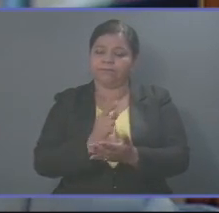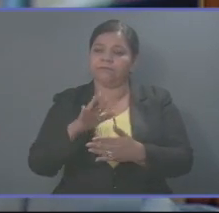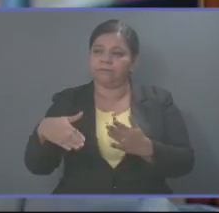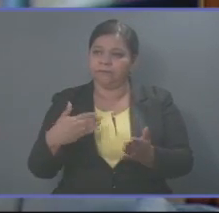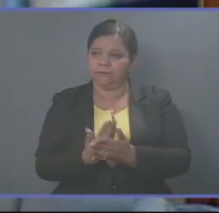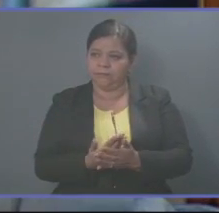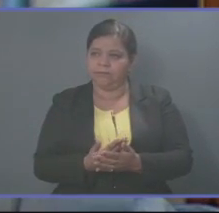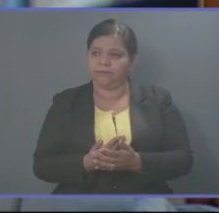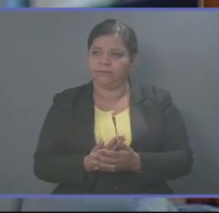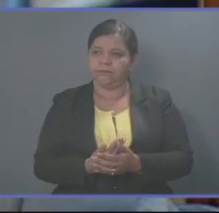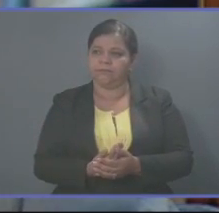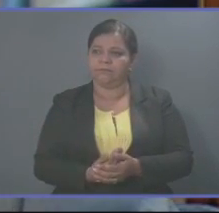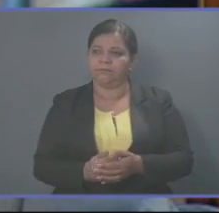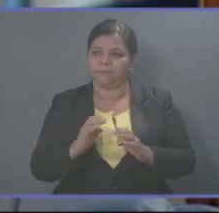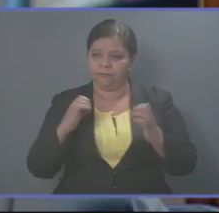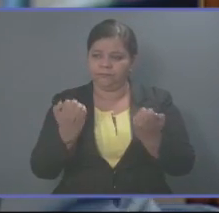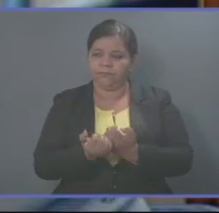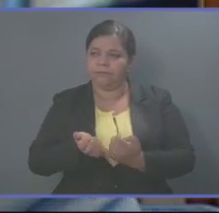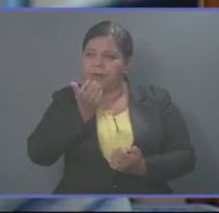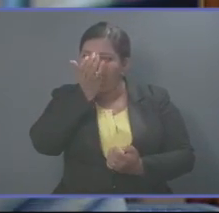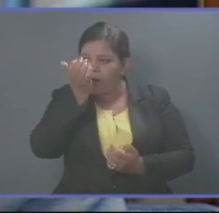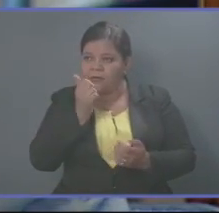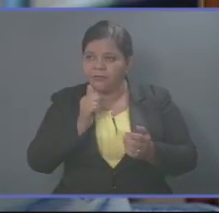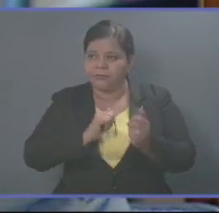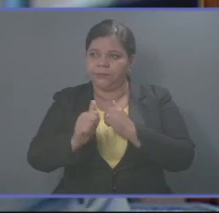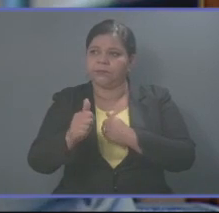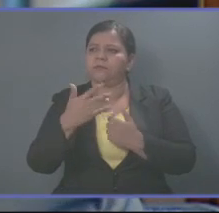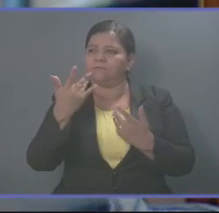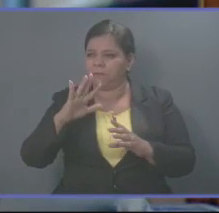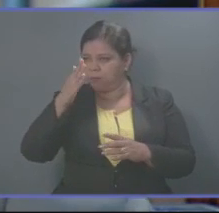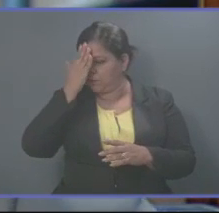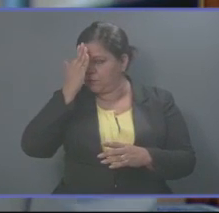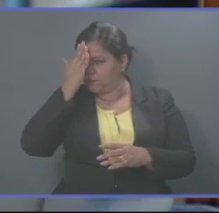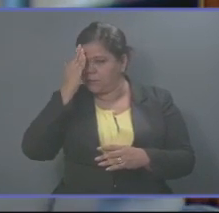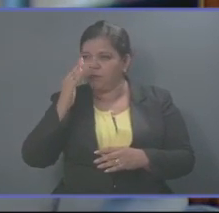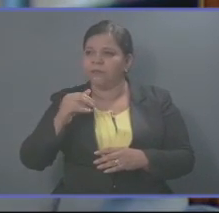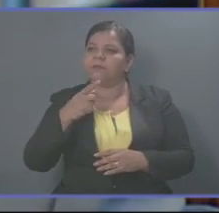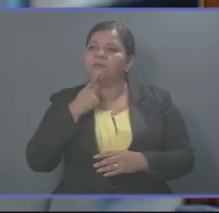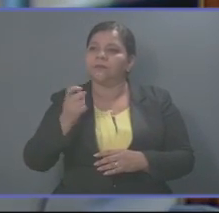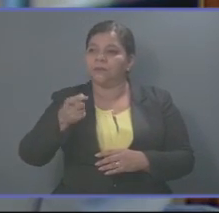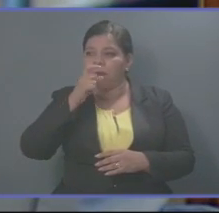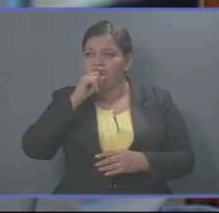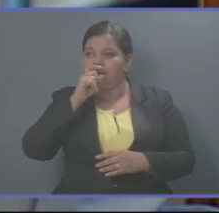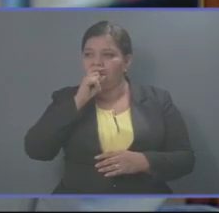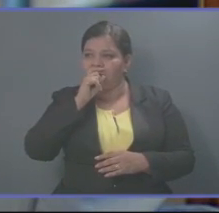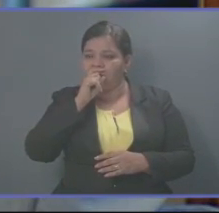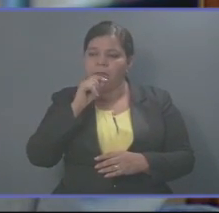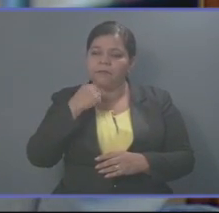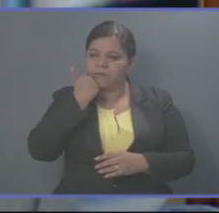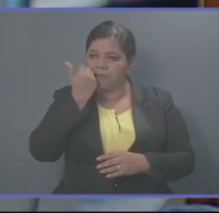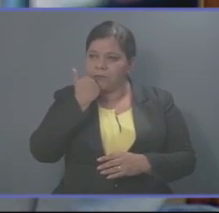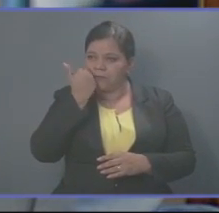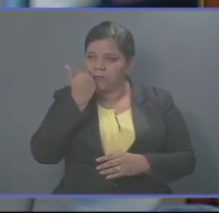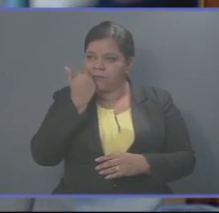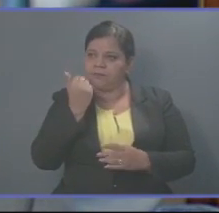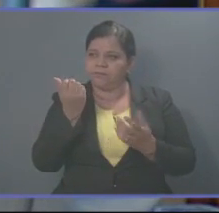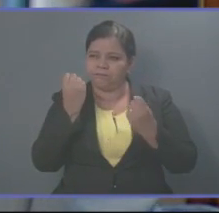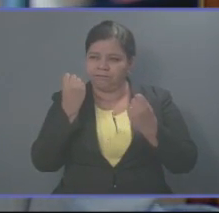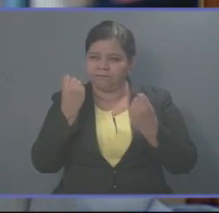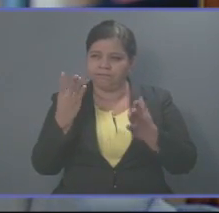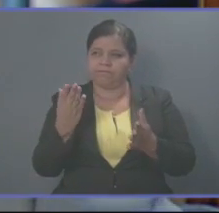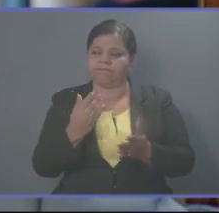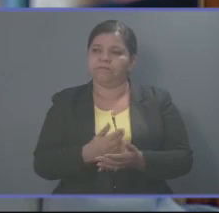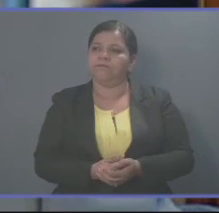salga adelante. Además, todos conocemos la trayectoria del padre de estos muchachos, que le dio mucha gloria